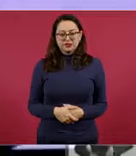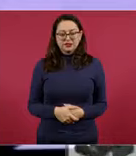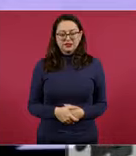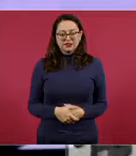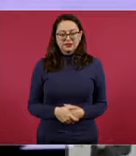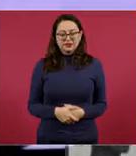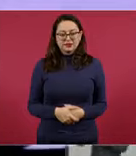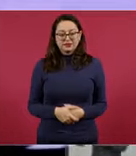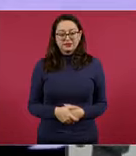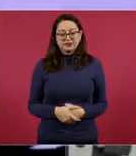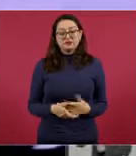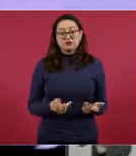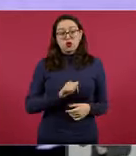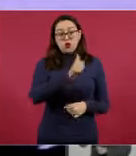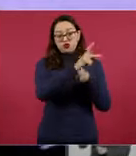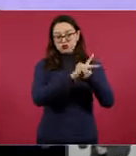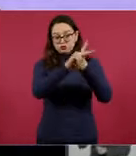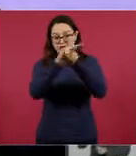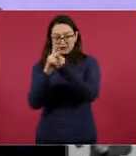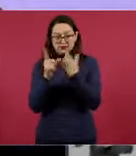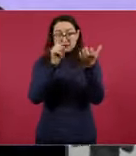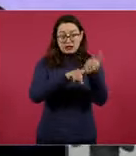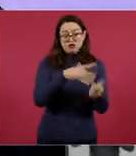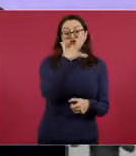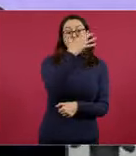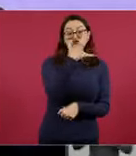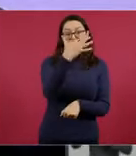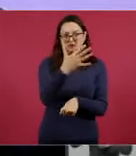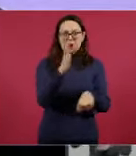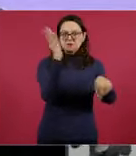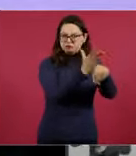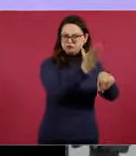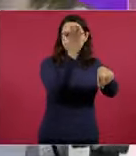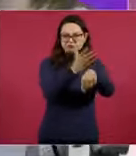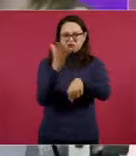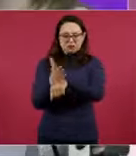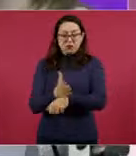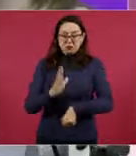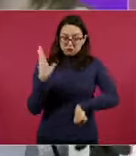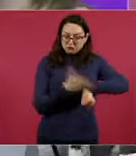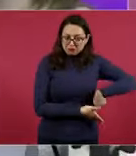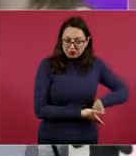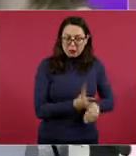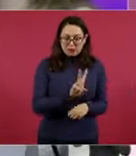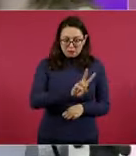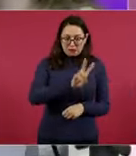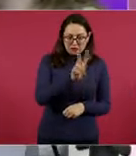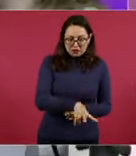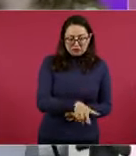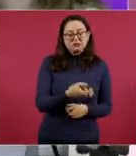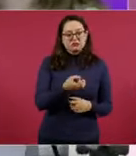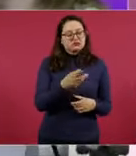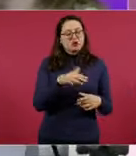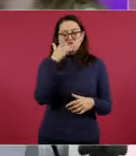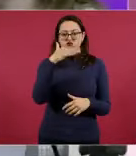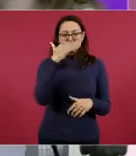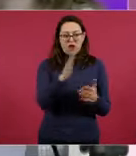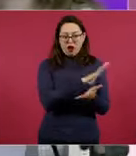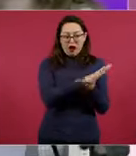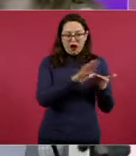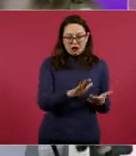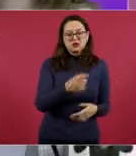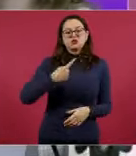lo han hecho. La única forma de lograrlo es poniendo ejemplos. Yo creo que esto es una parte importante. Tenemos que ir más